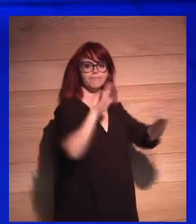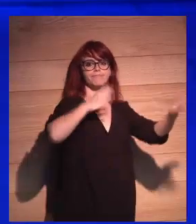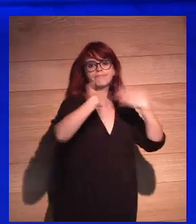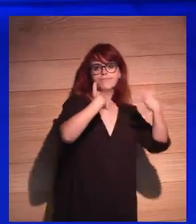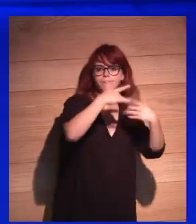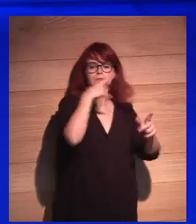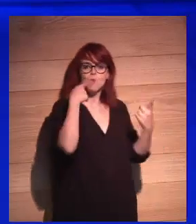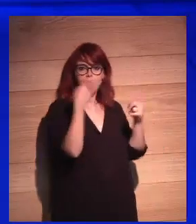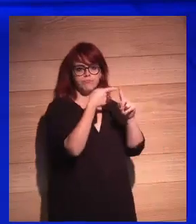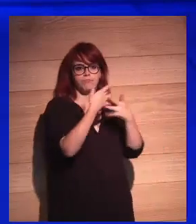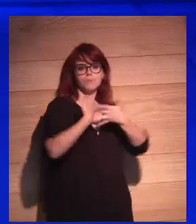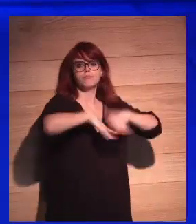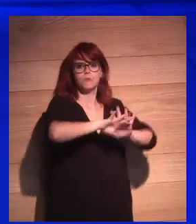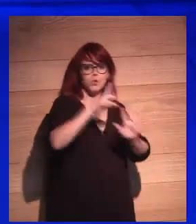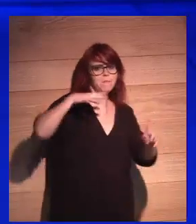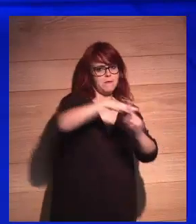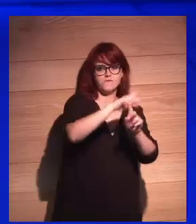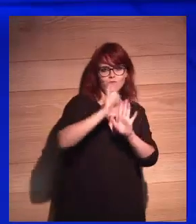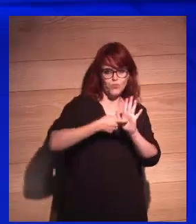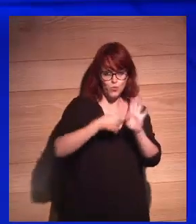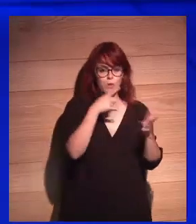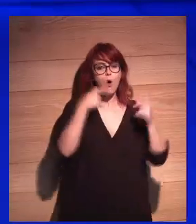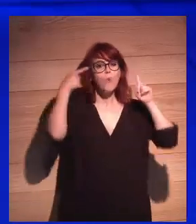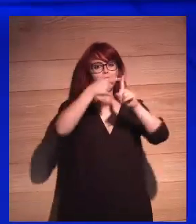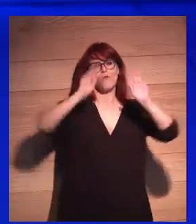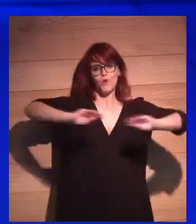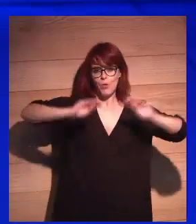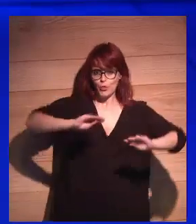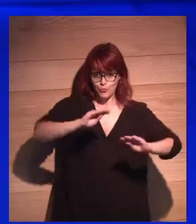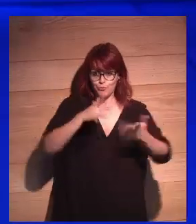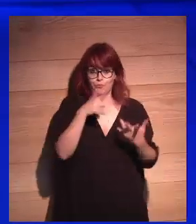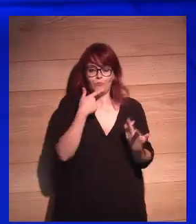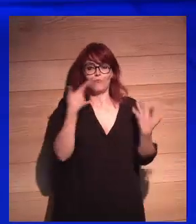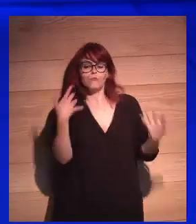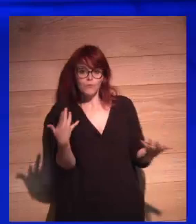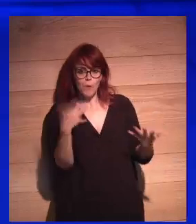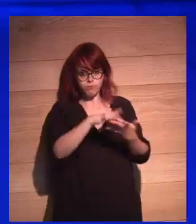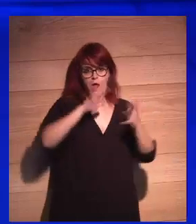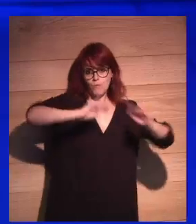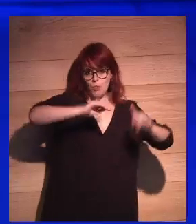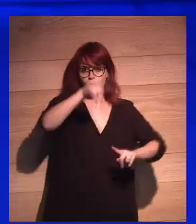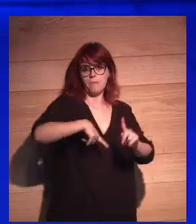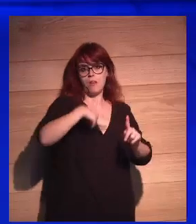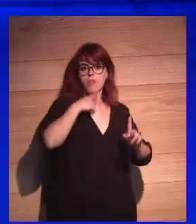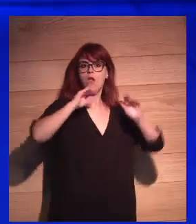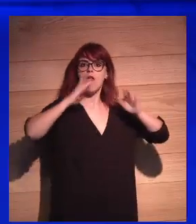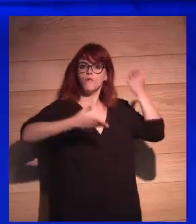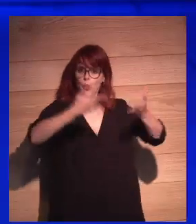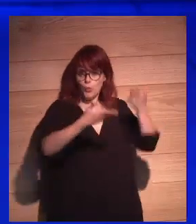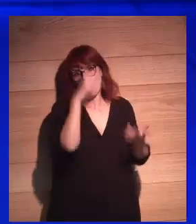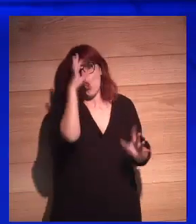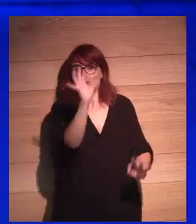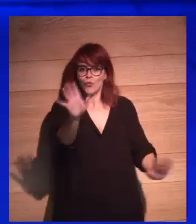mayor. Entonces hace todo el proceso completo y eso ya se usa para formarlo directamente, ya ni siquiera para formarlo y para evaluarlos también. O sea, ya no es